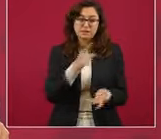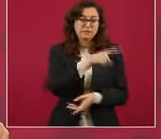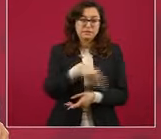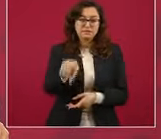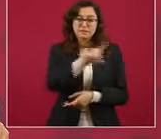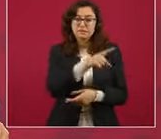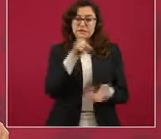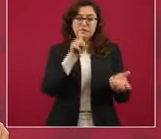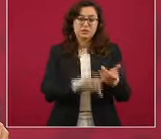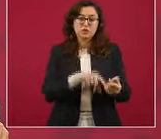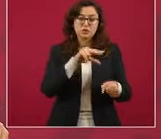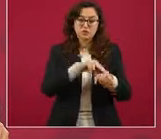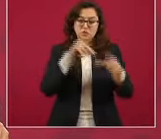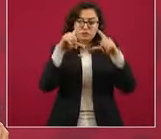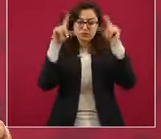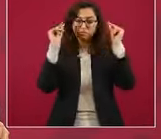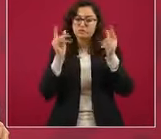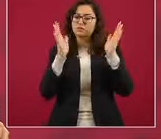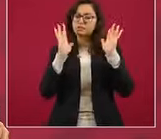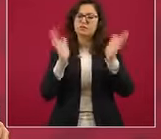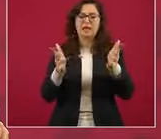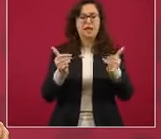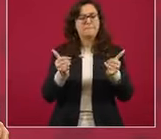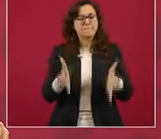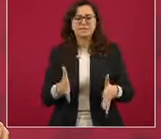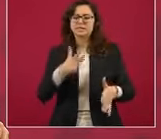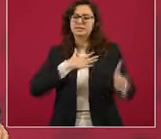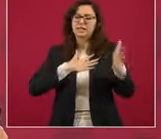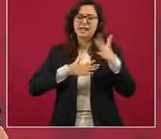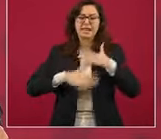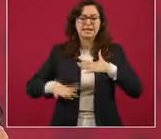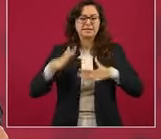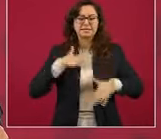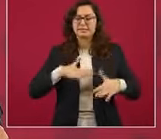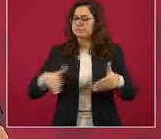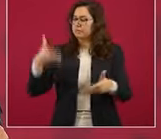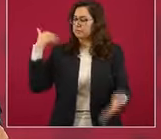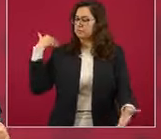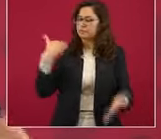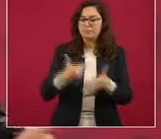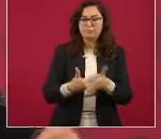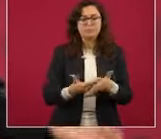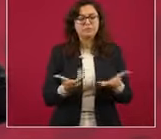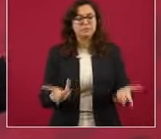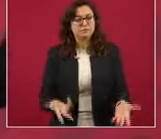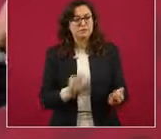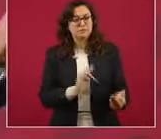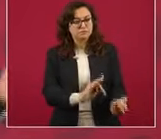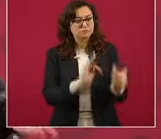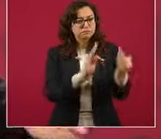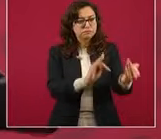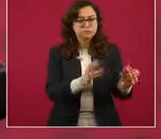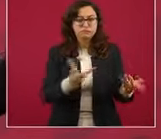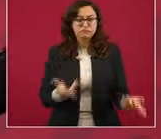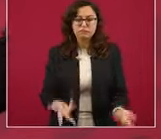fatiga de los médicos, de las enfermeras, que han estado salvando vidas, Por eso